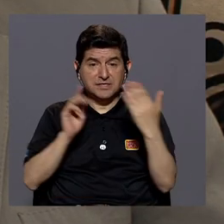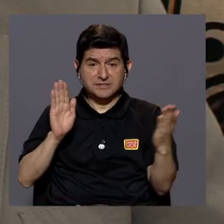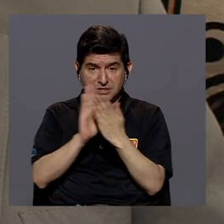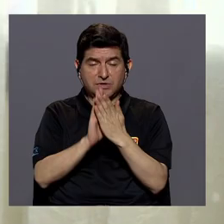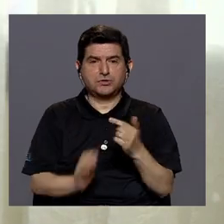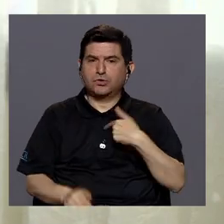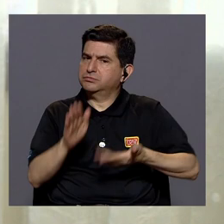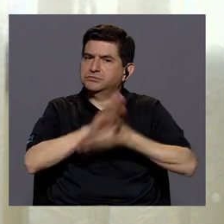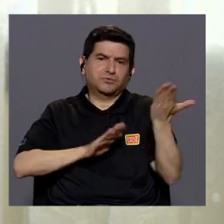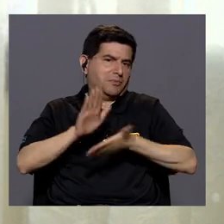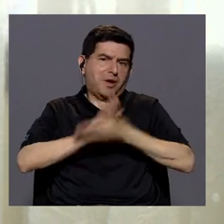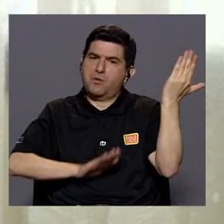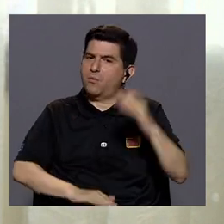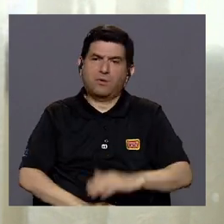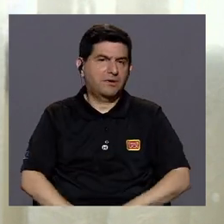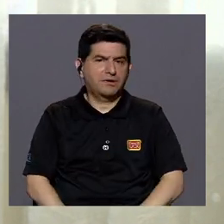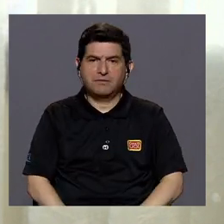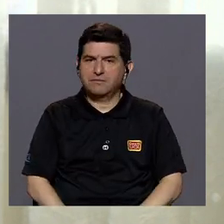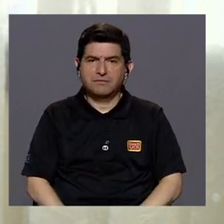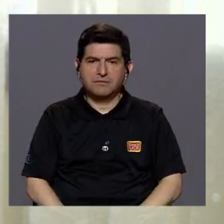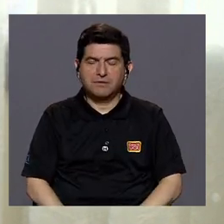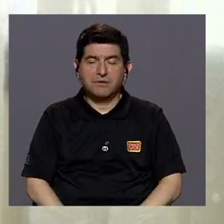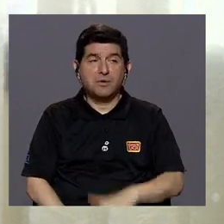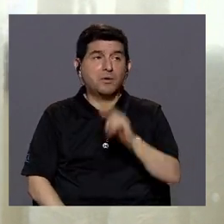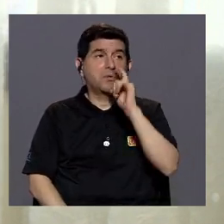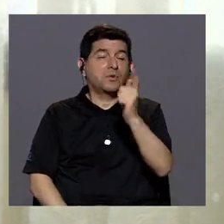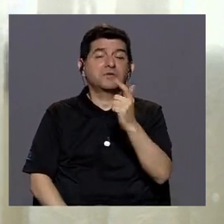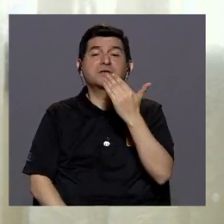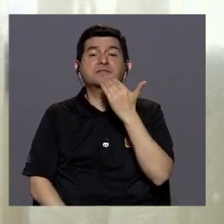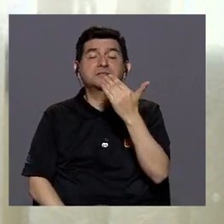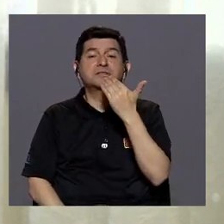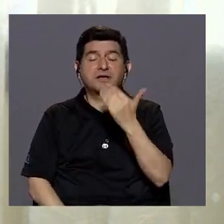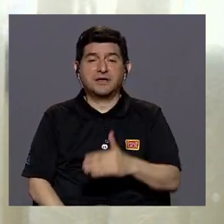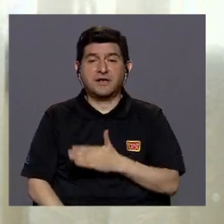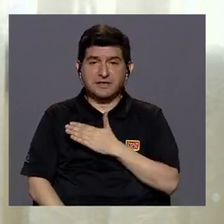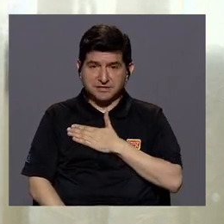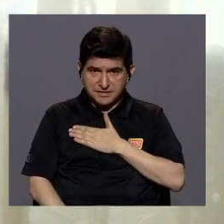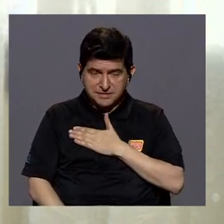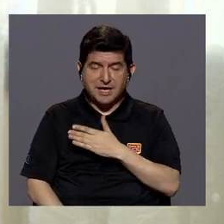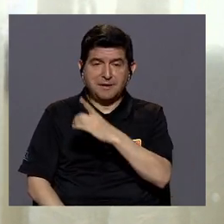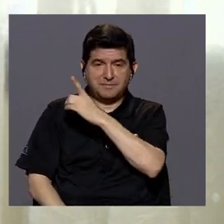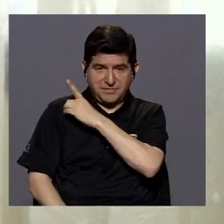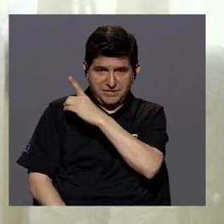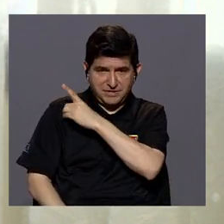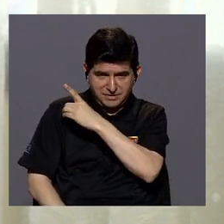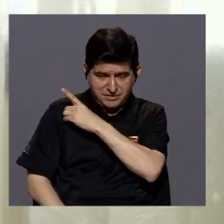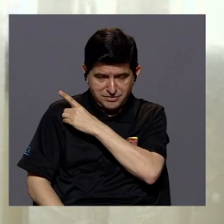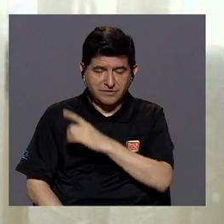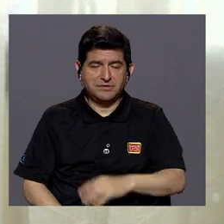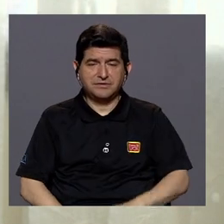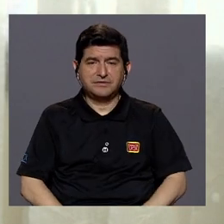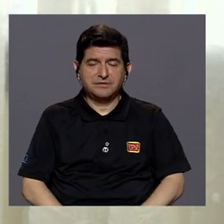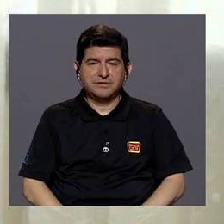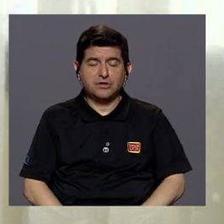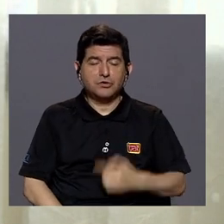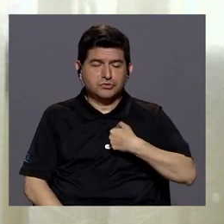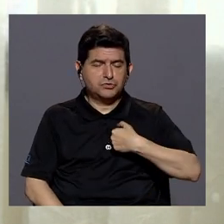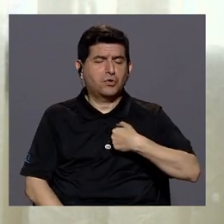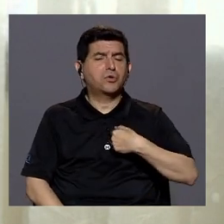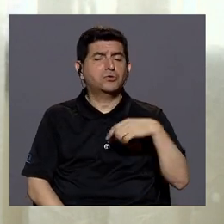Yo soy, sí, dichosamente, gracias a mis directores, directores que he tenido, me han